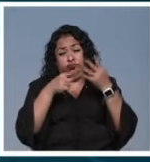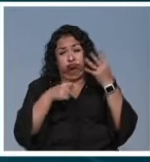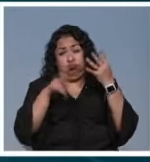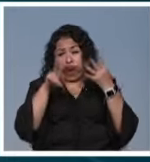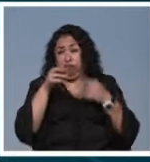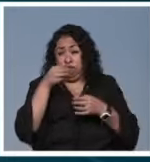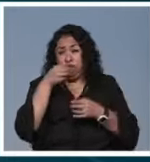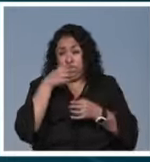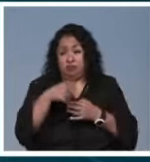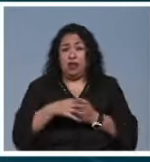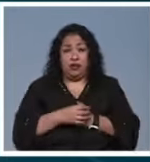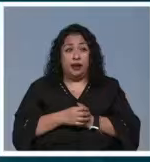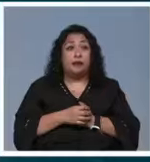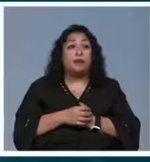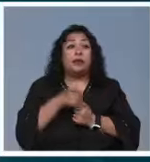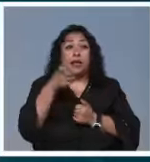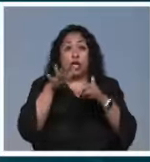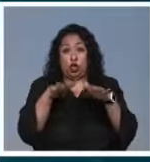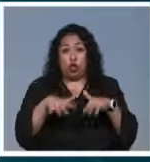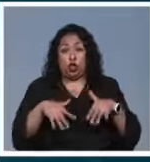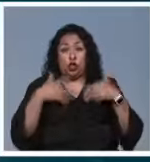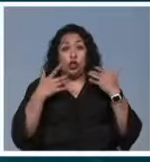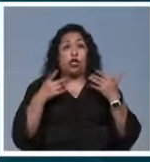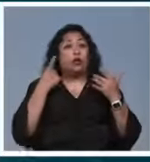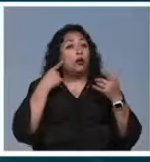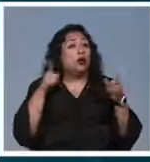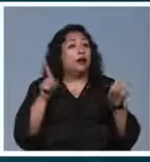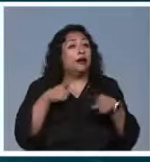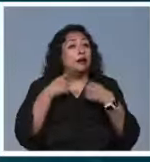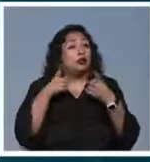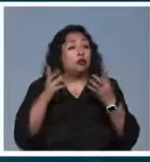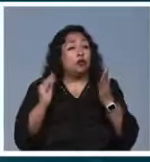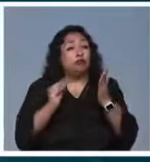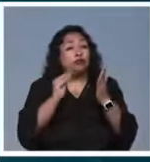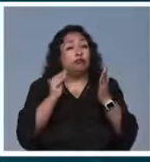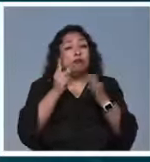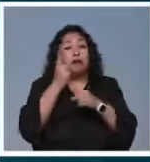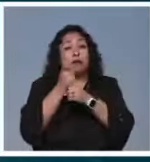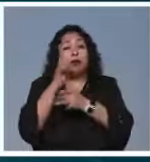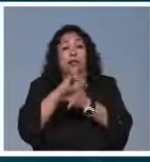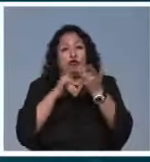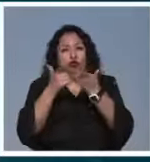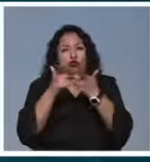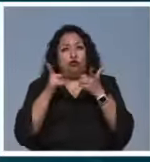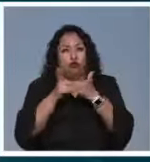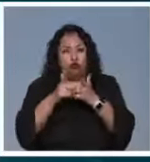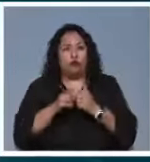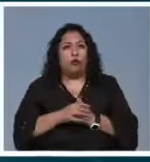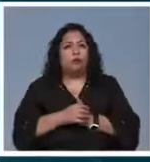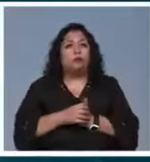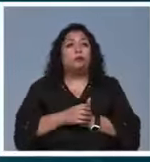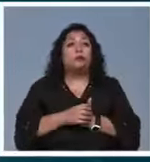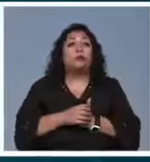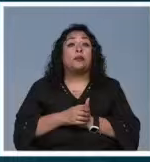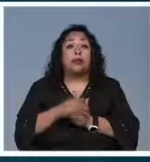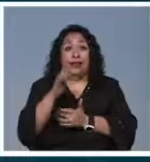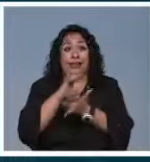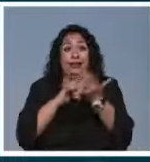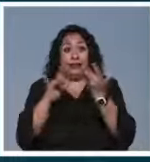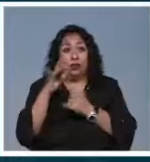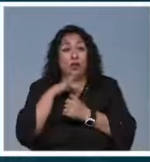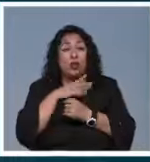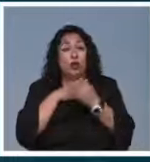súper padre. En este concierto tocarán canciones que forman parte del primer disco de la banda. En el disco